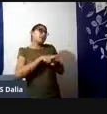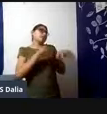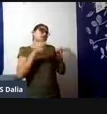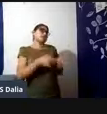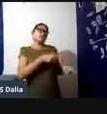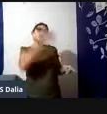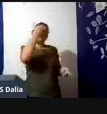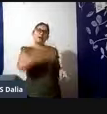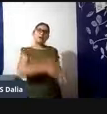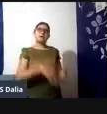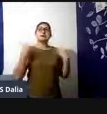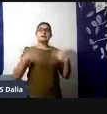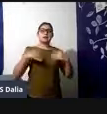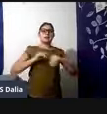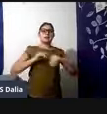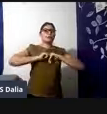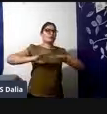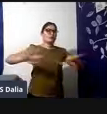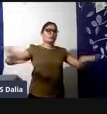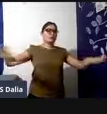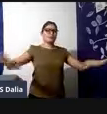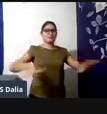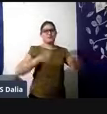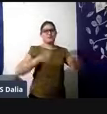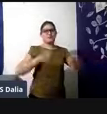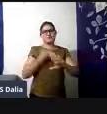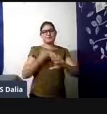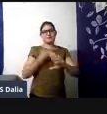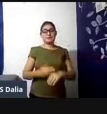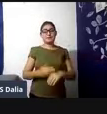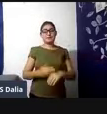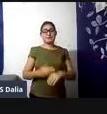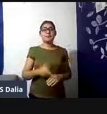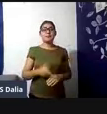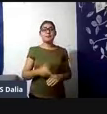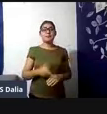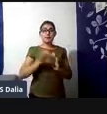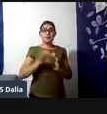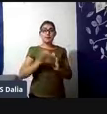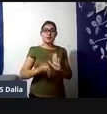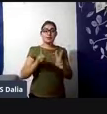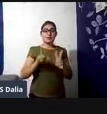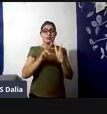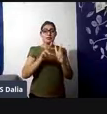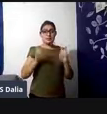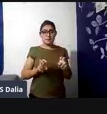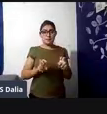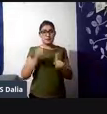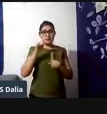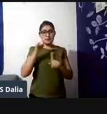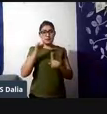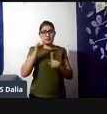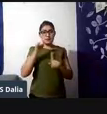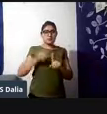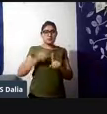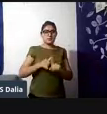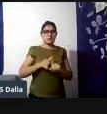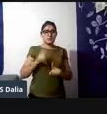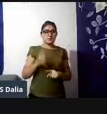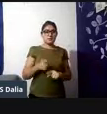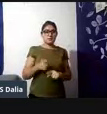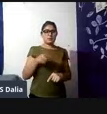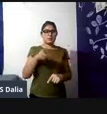son de villanos. Pero cuando hay bullying entre hermanos, la provocación comienza con el simple hecho de que interacciona constantemente